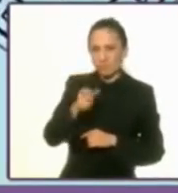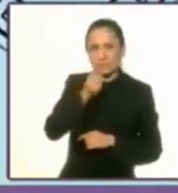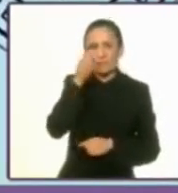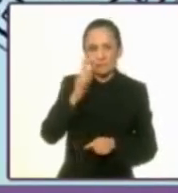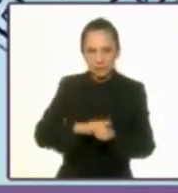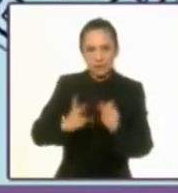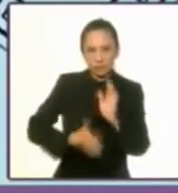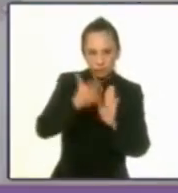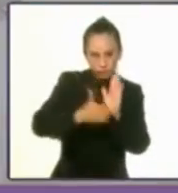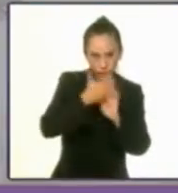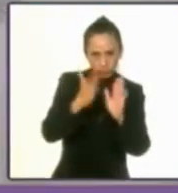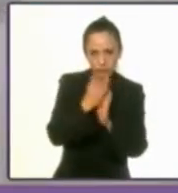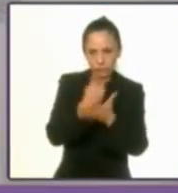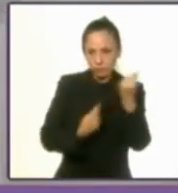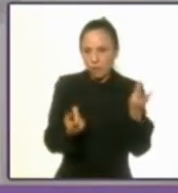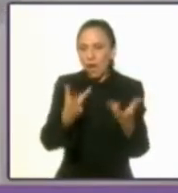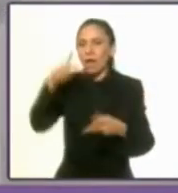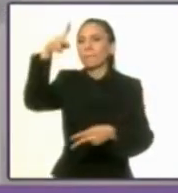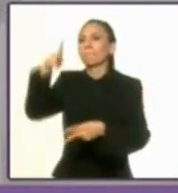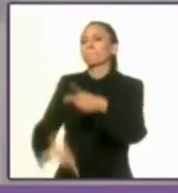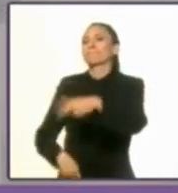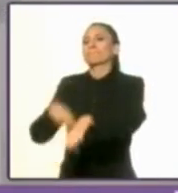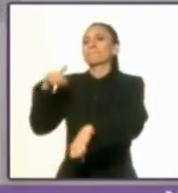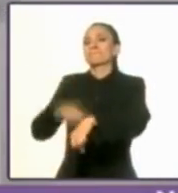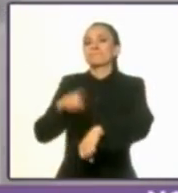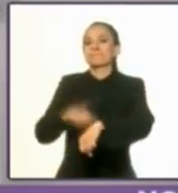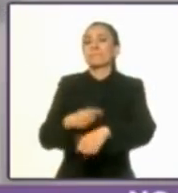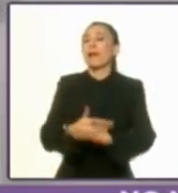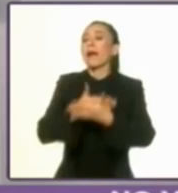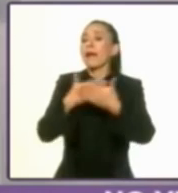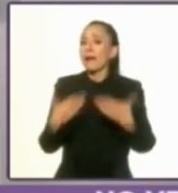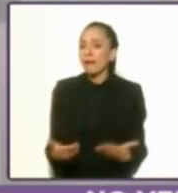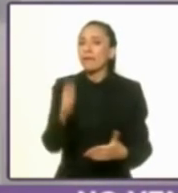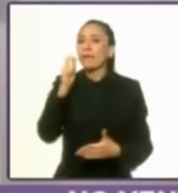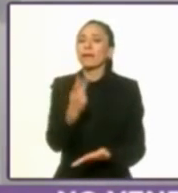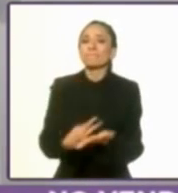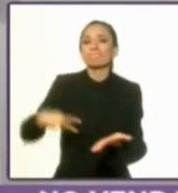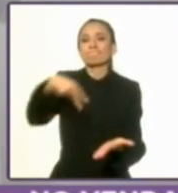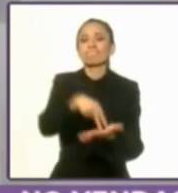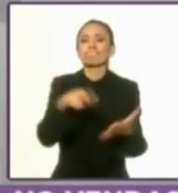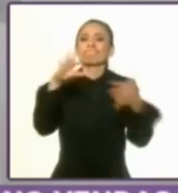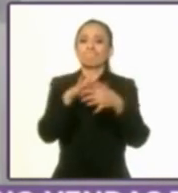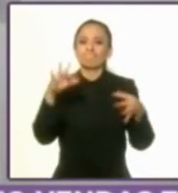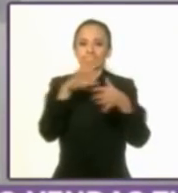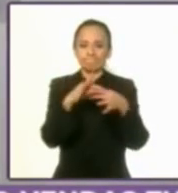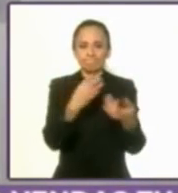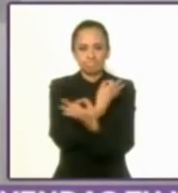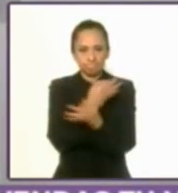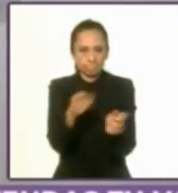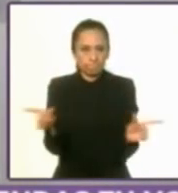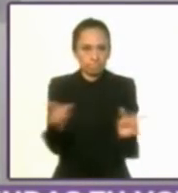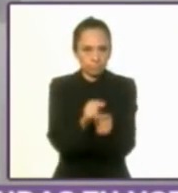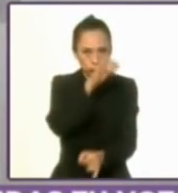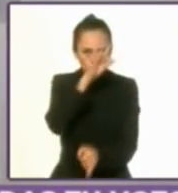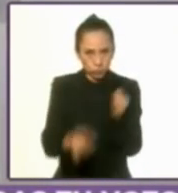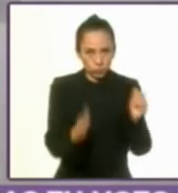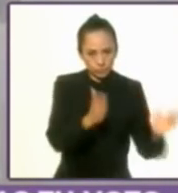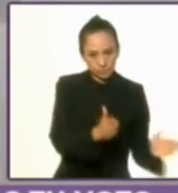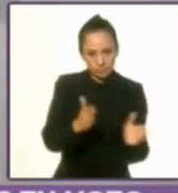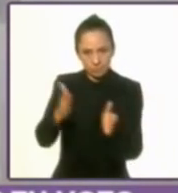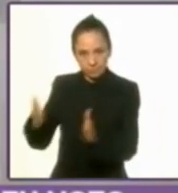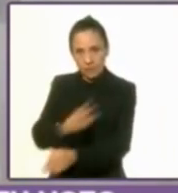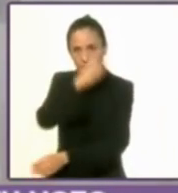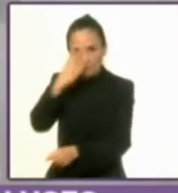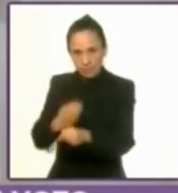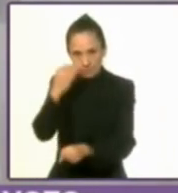secretario de obras con bien pues pasamos ahora al mensaje final le hemos llegado al tercer bloque de este debate cada